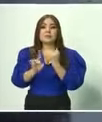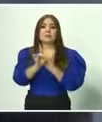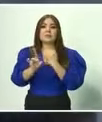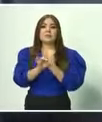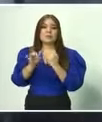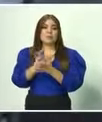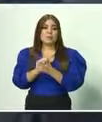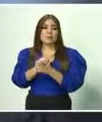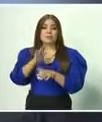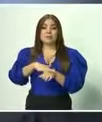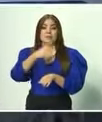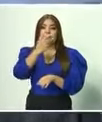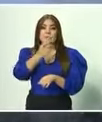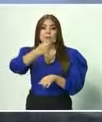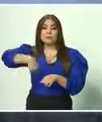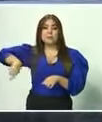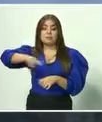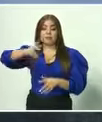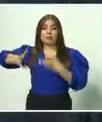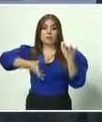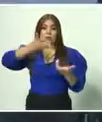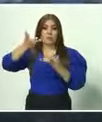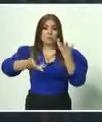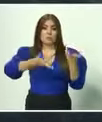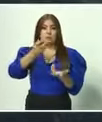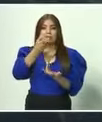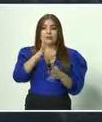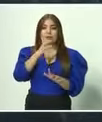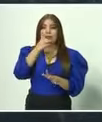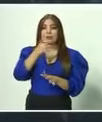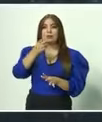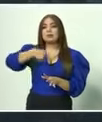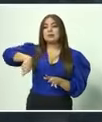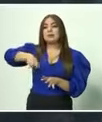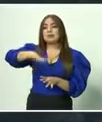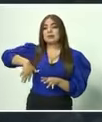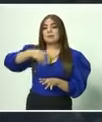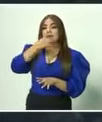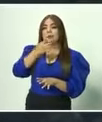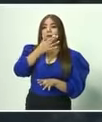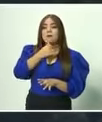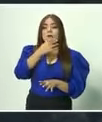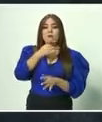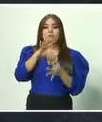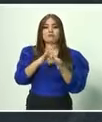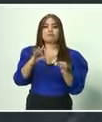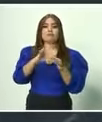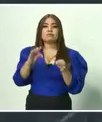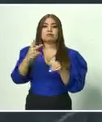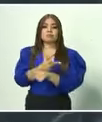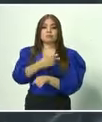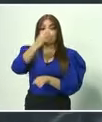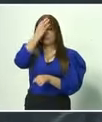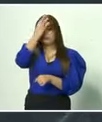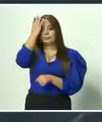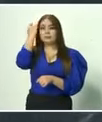de esta manera cómo se está presentando la situación ya escuchamos como narraba los hechos del joven y Bueno pues en en el lugar se encuentra trabajando los